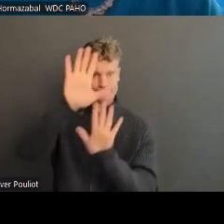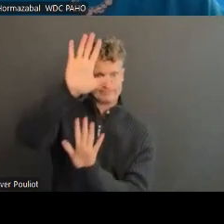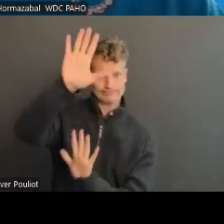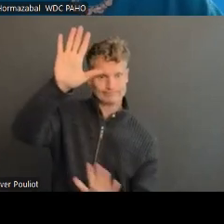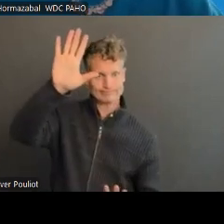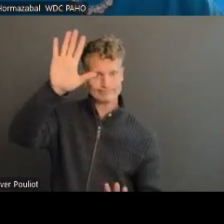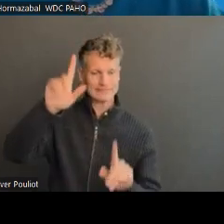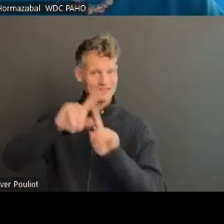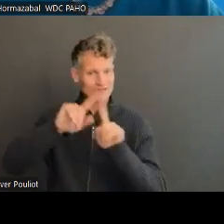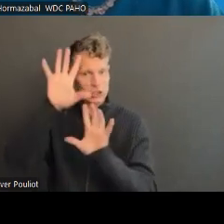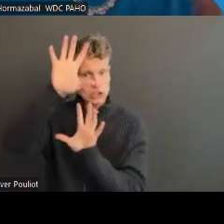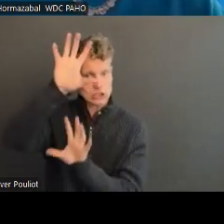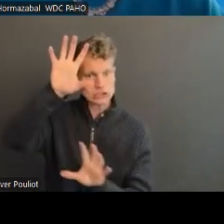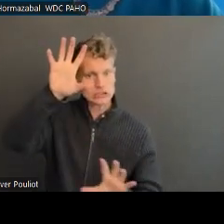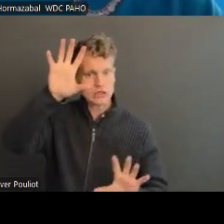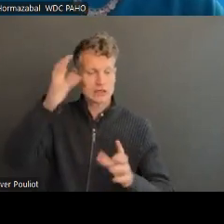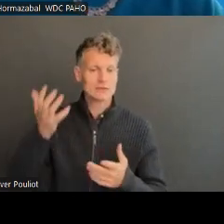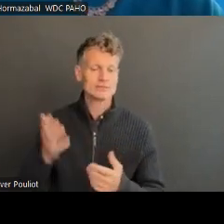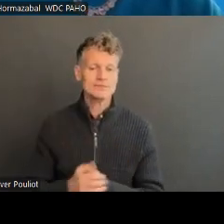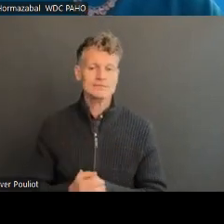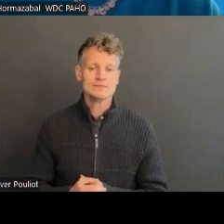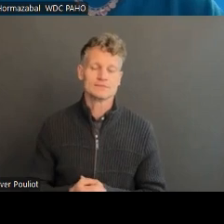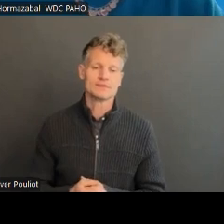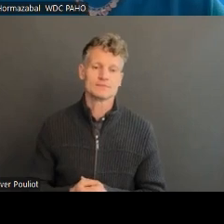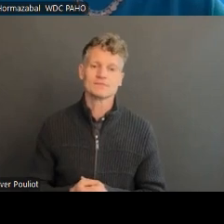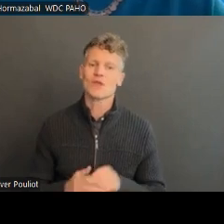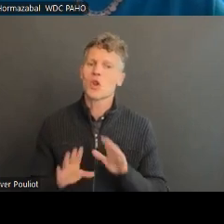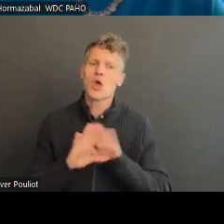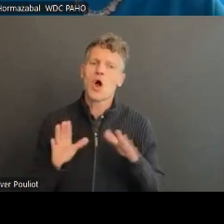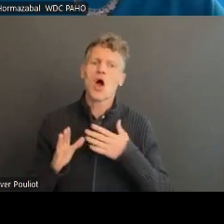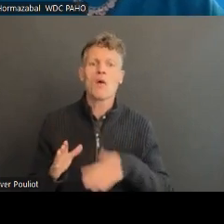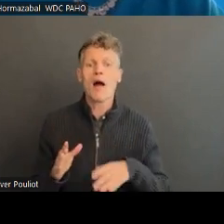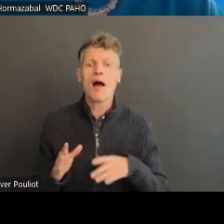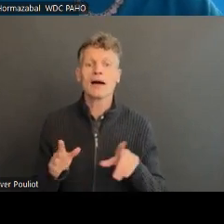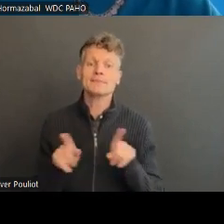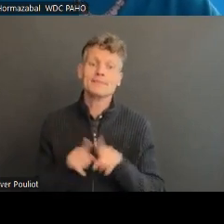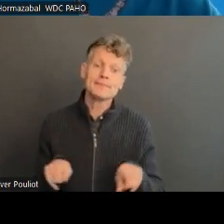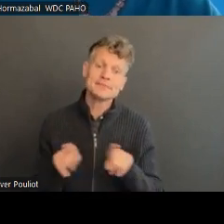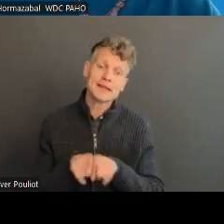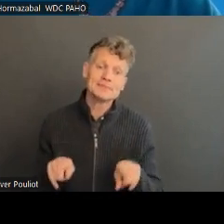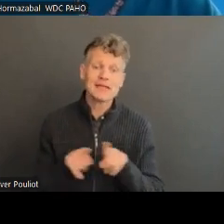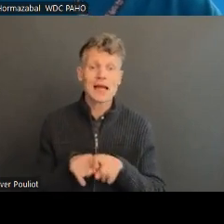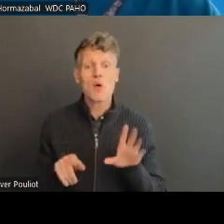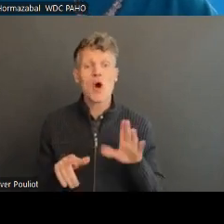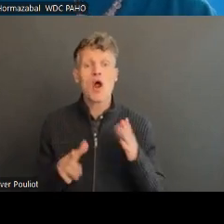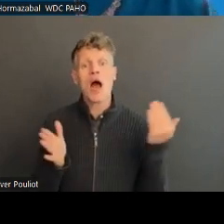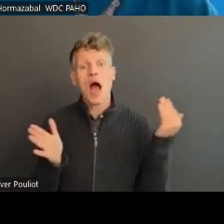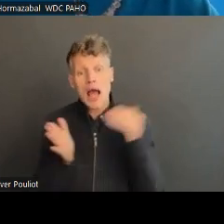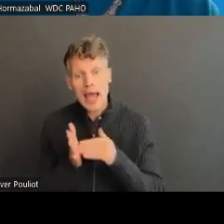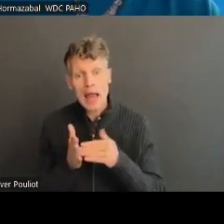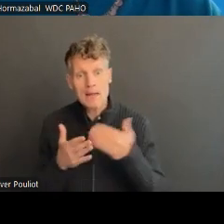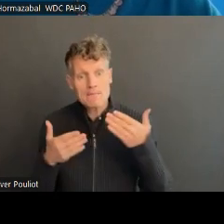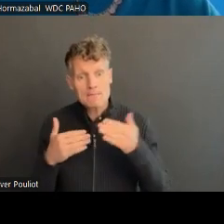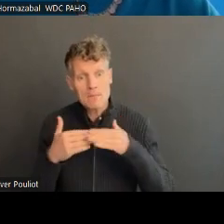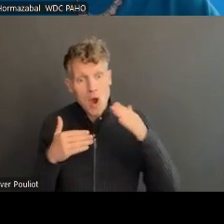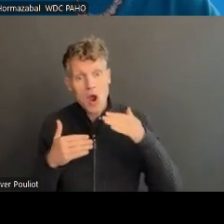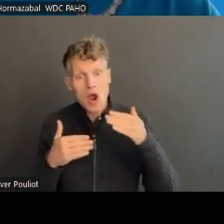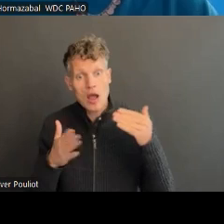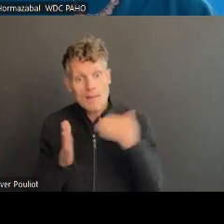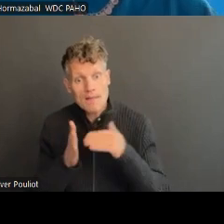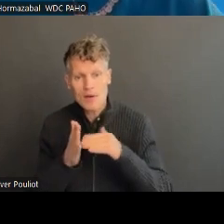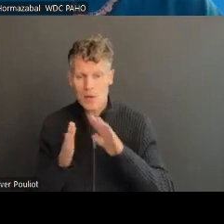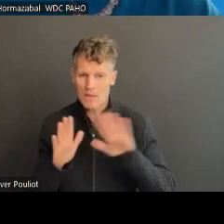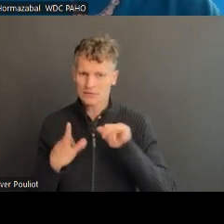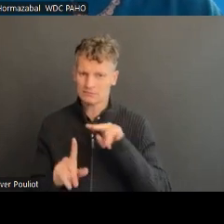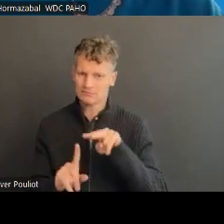intensamente, sino que necesitamos modificar ciertos procesos que respondan a esas necesidades de los grupos. Y eso implica conocer en mejor detalle